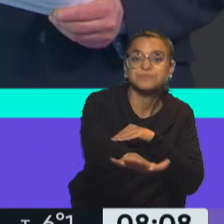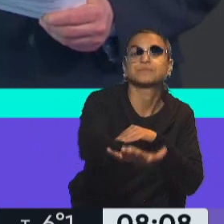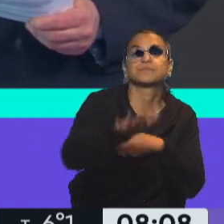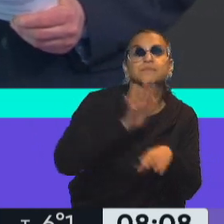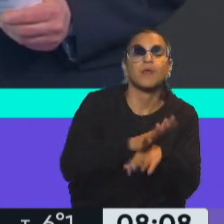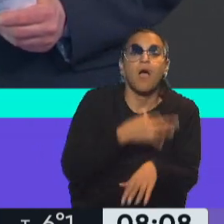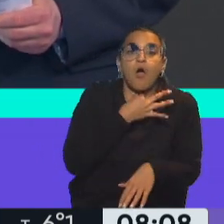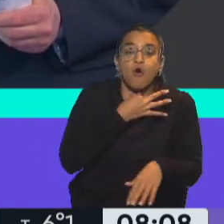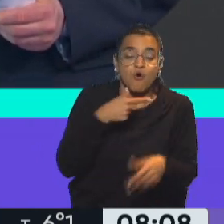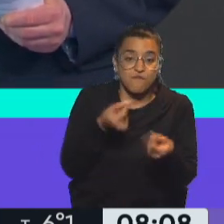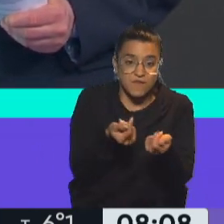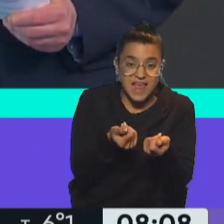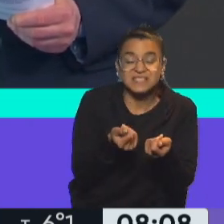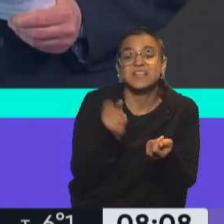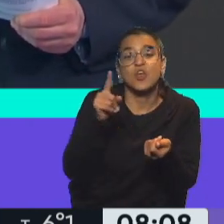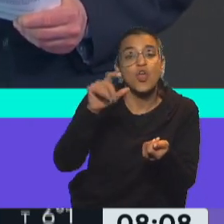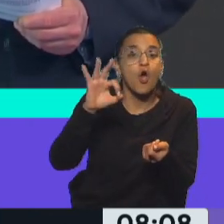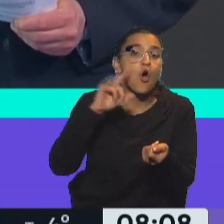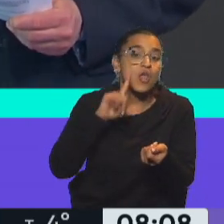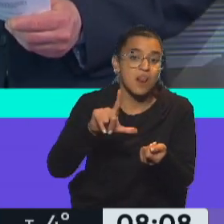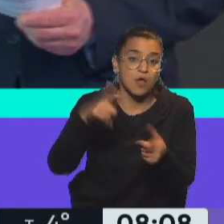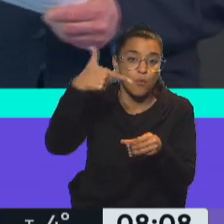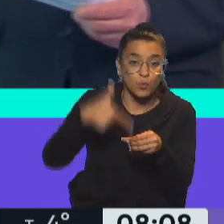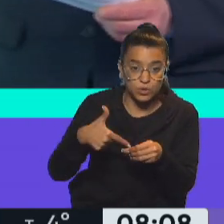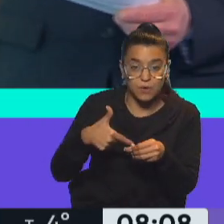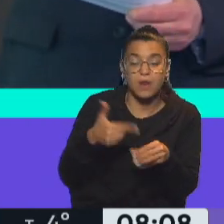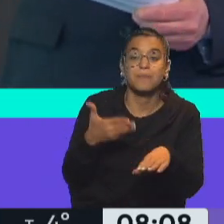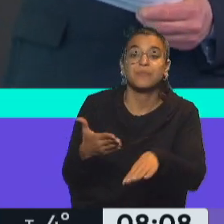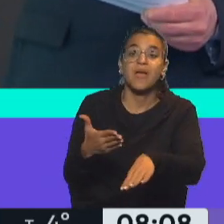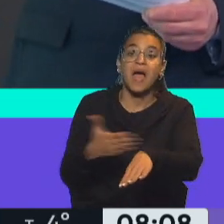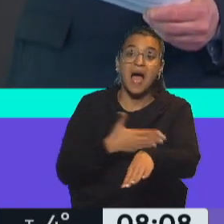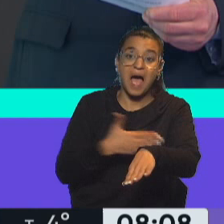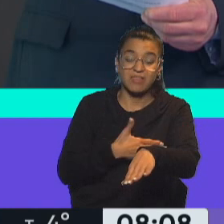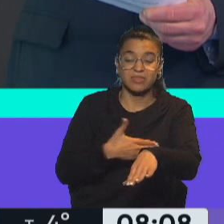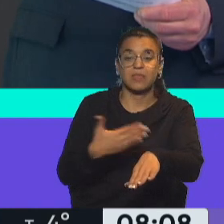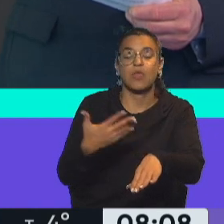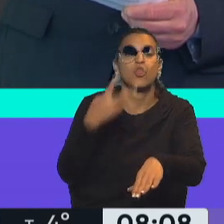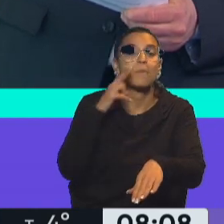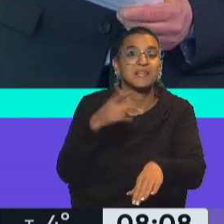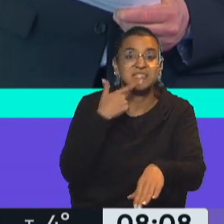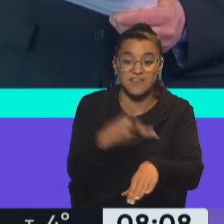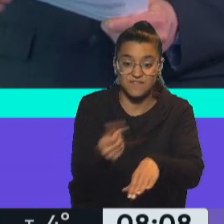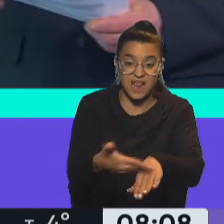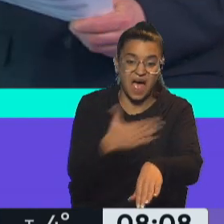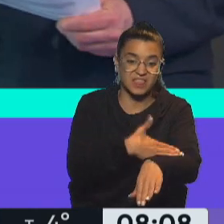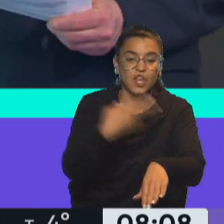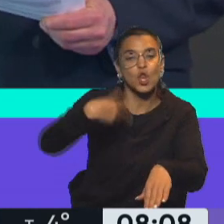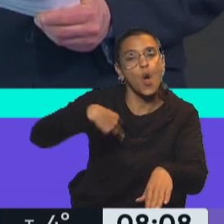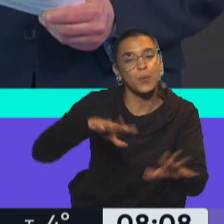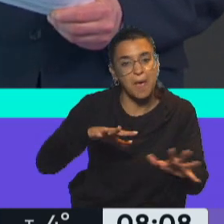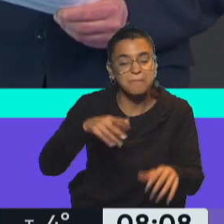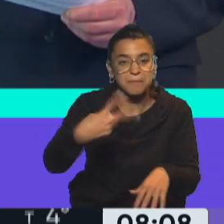ahogo financiero y económico de Oil Combustibles. Y antes de que terminara el año 2017, en noviembre, es